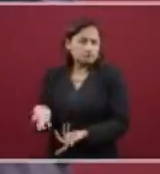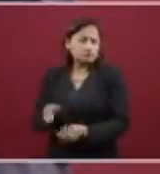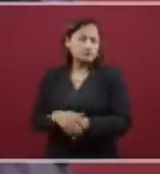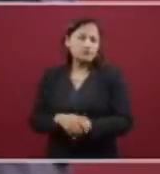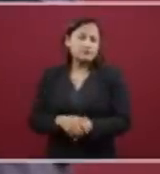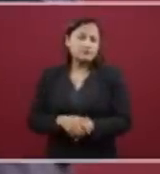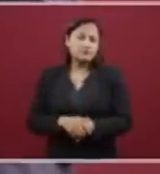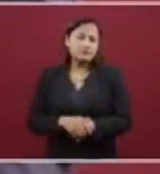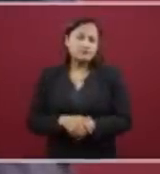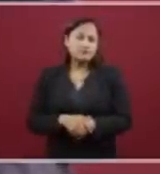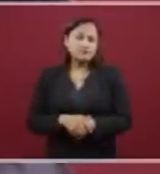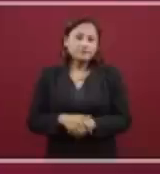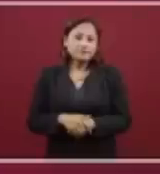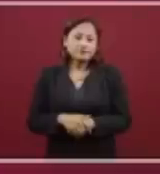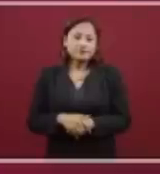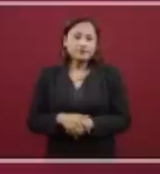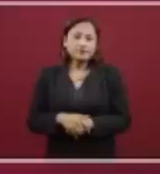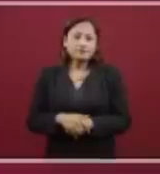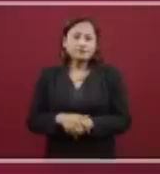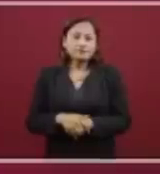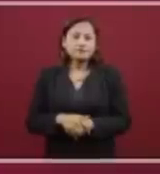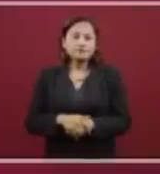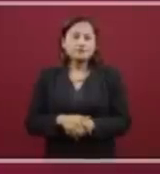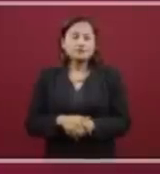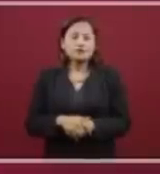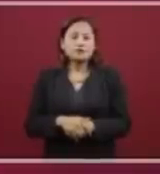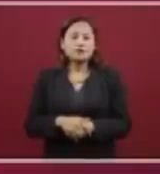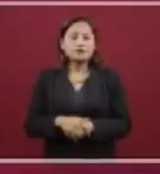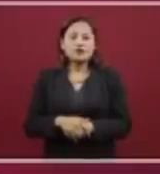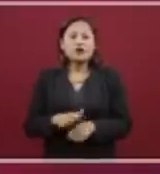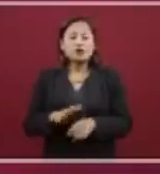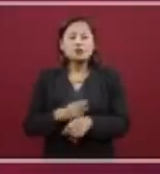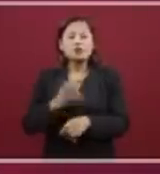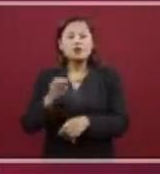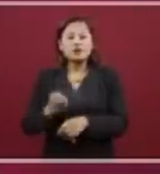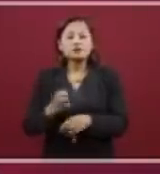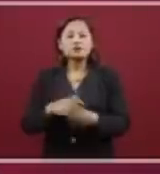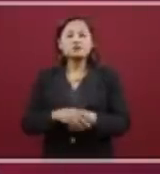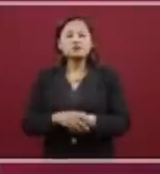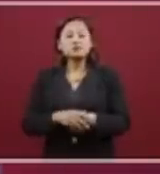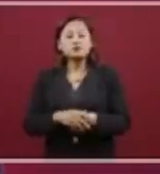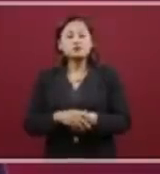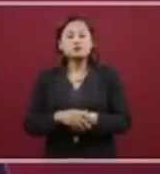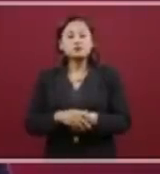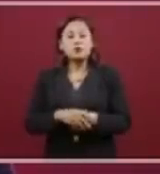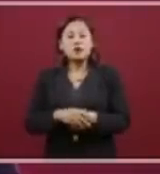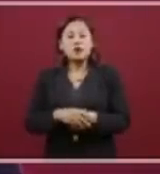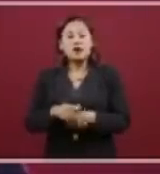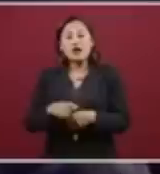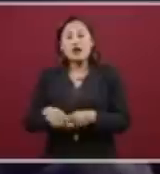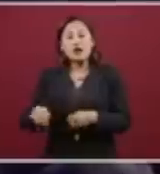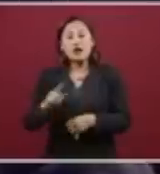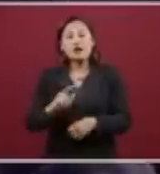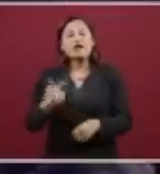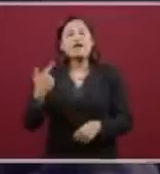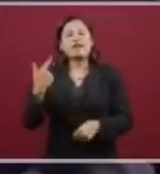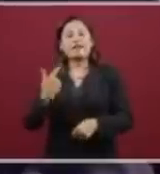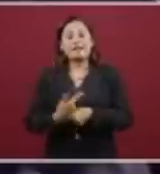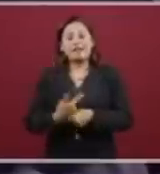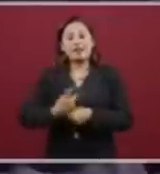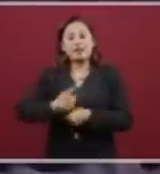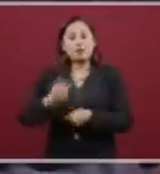entonces se da a conocer que soy el padrino y ahora